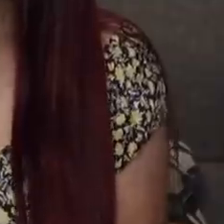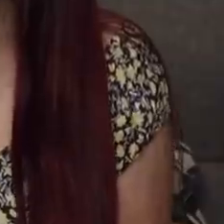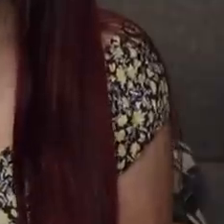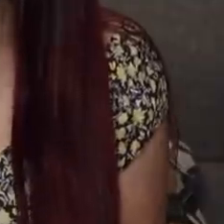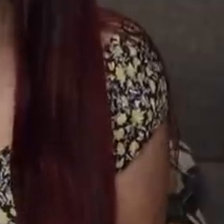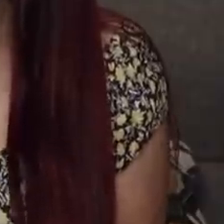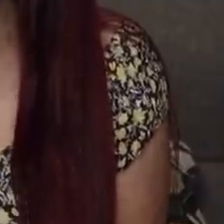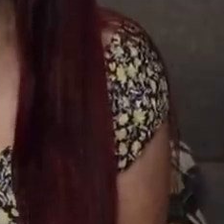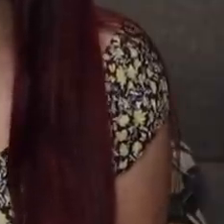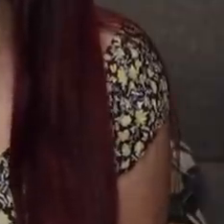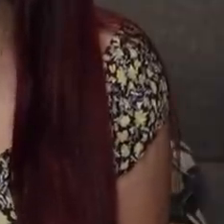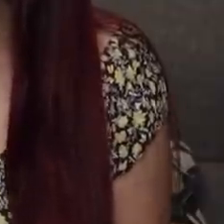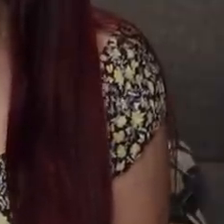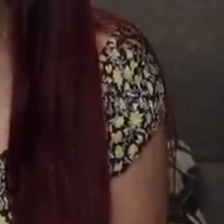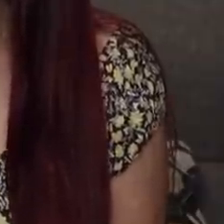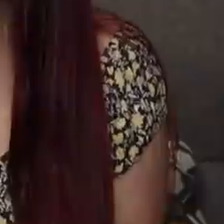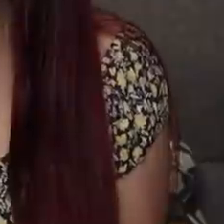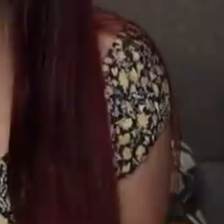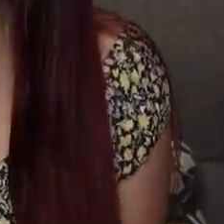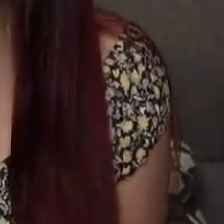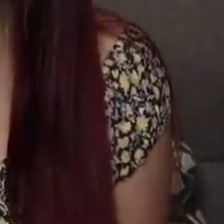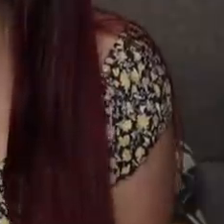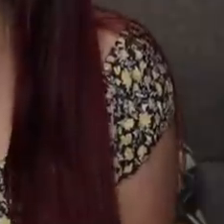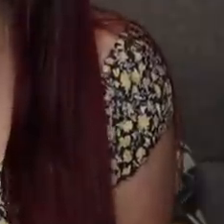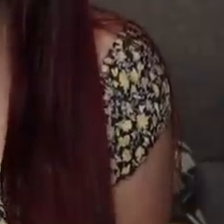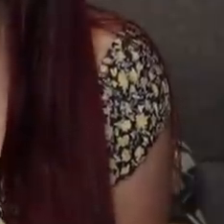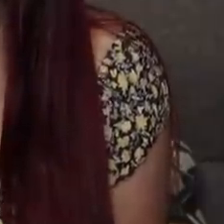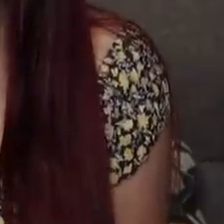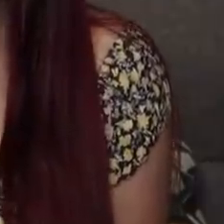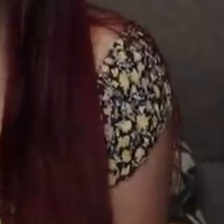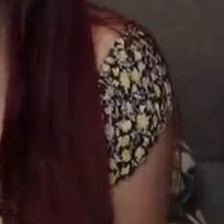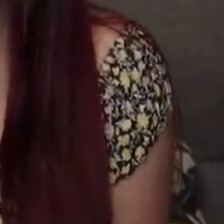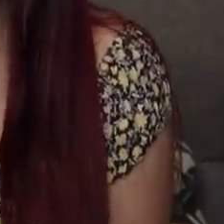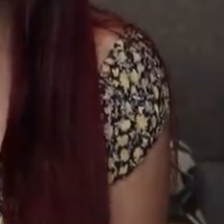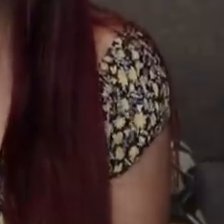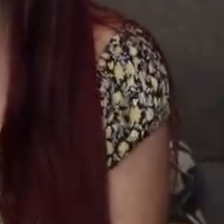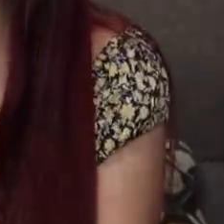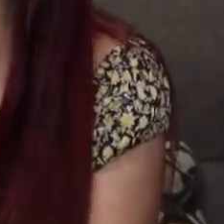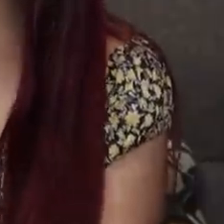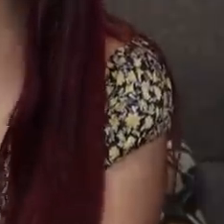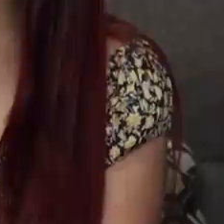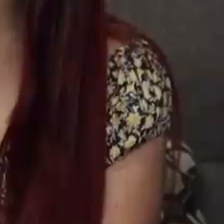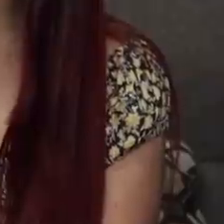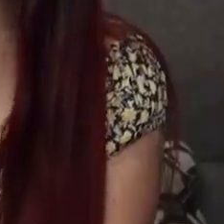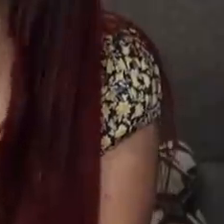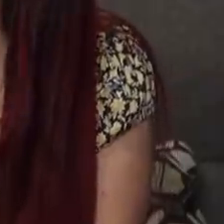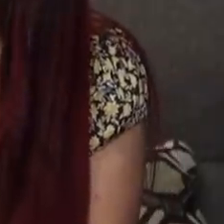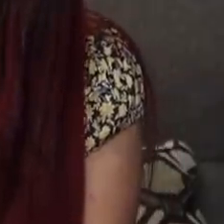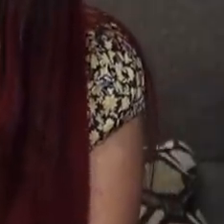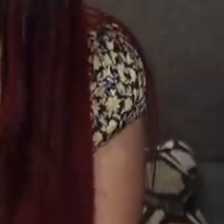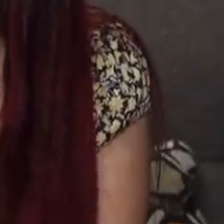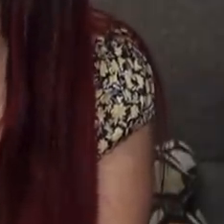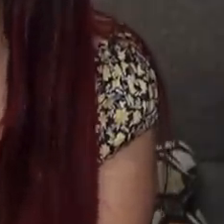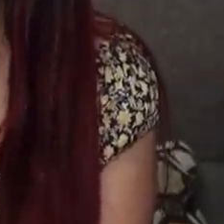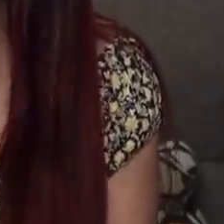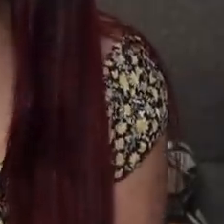amigos y amigas de YouTube Bienvenidos a mi canal yo soy Alexa López y me encanta que ustedes y yo estemos una vez más aquí compartiendo este espacio les